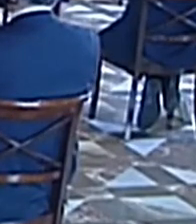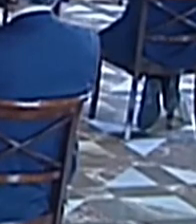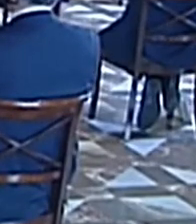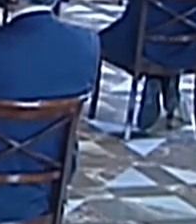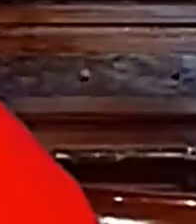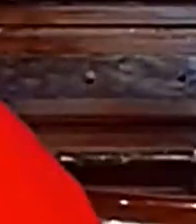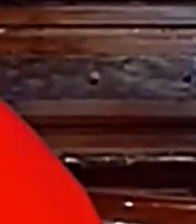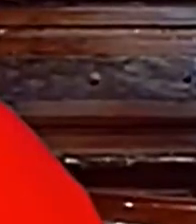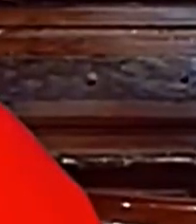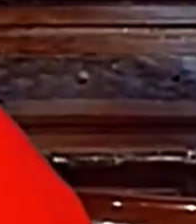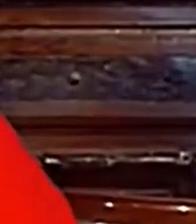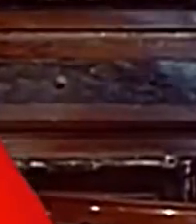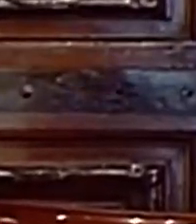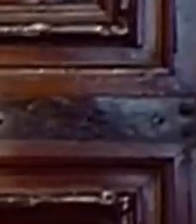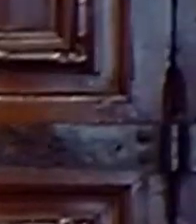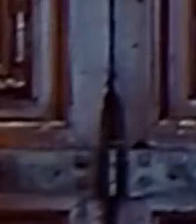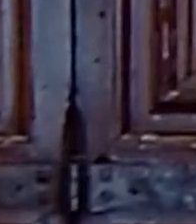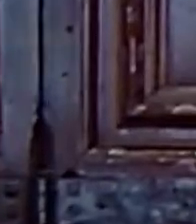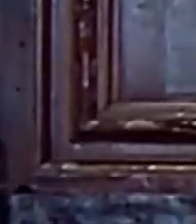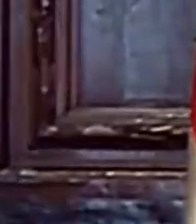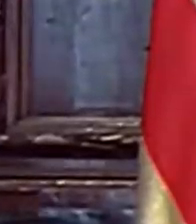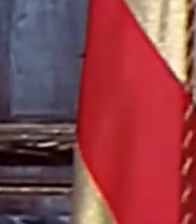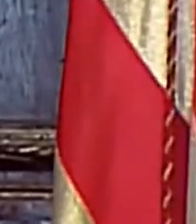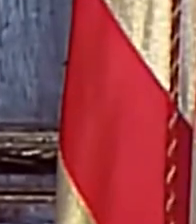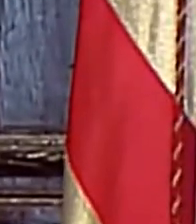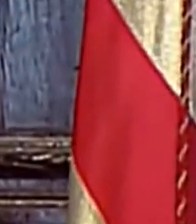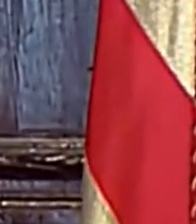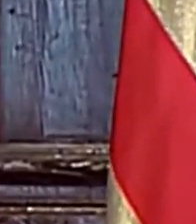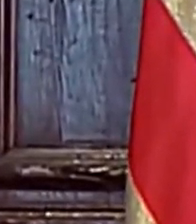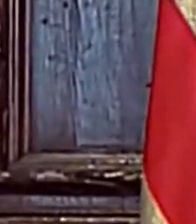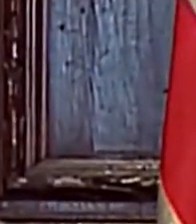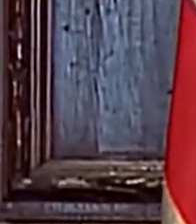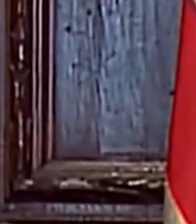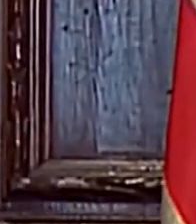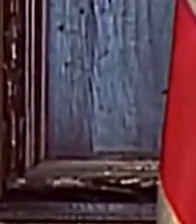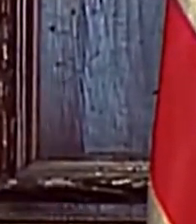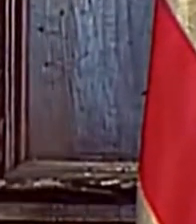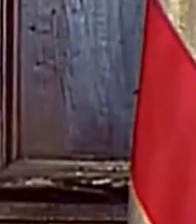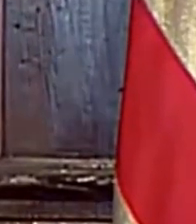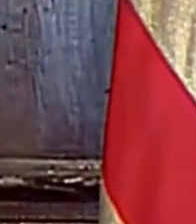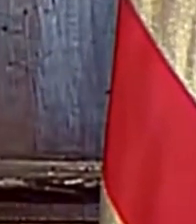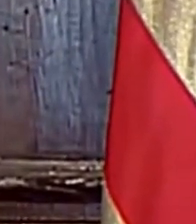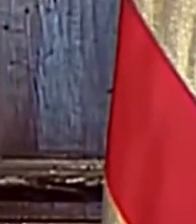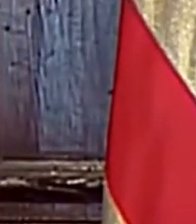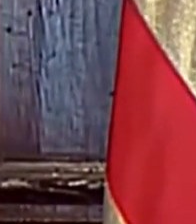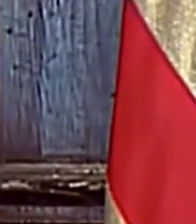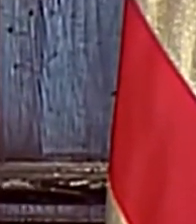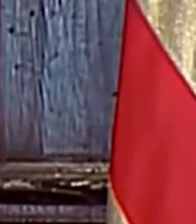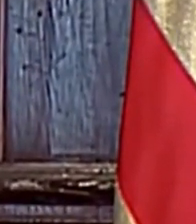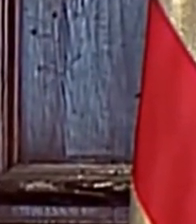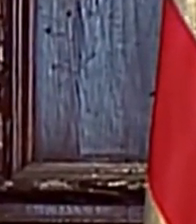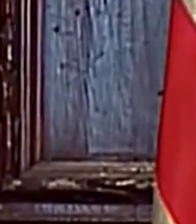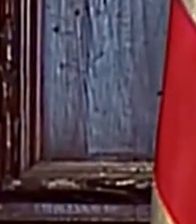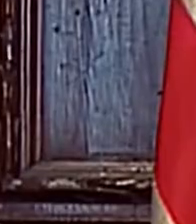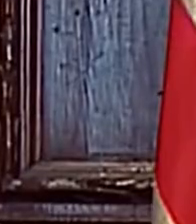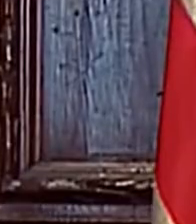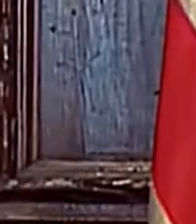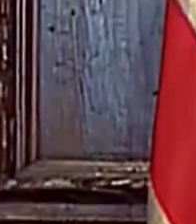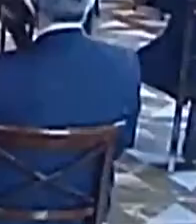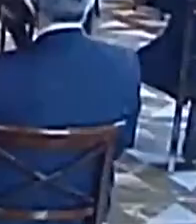teniente general, jefe de la Unidad Militar de Emergencias. Rogamos a los miembros de la presidencia se adelanten para realizar la